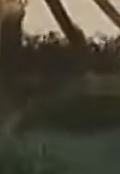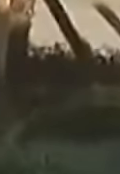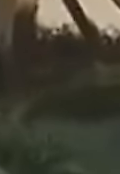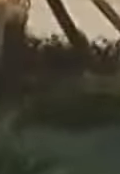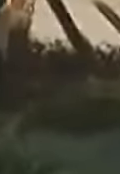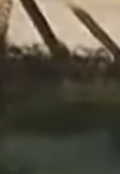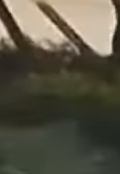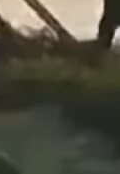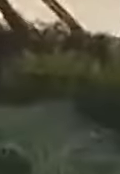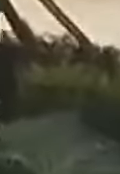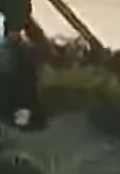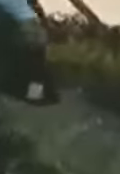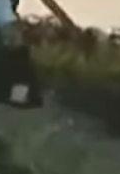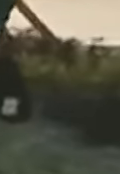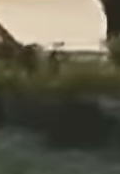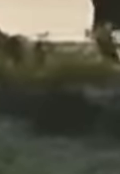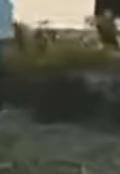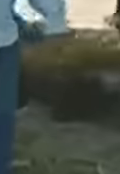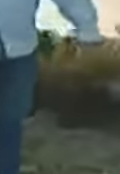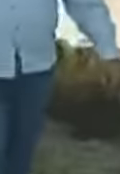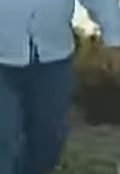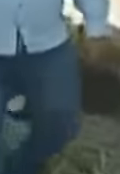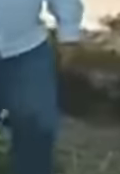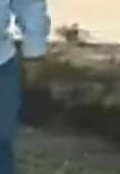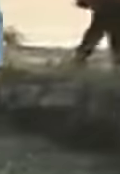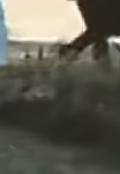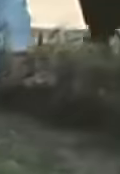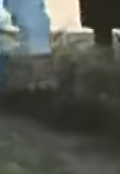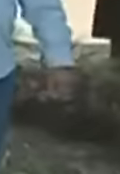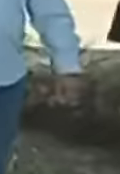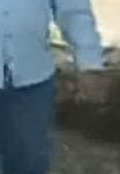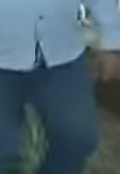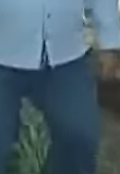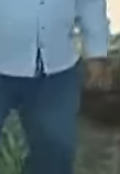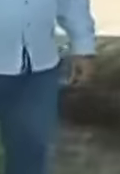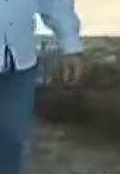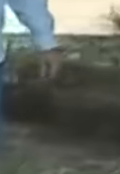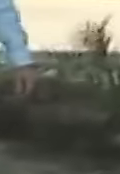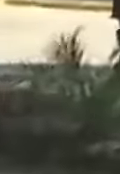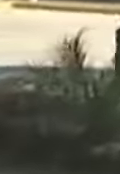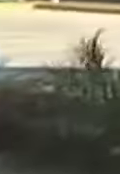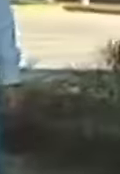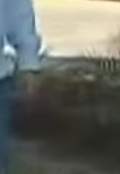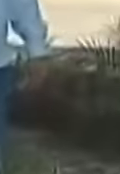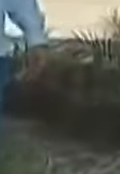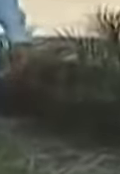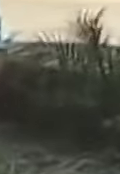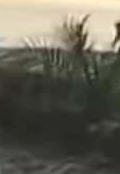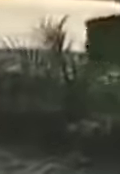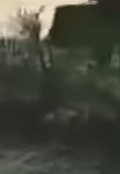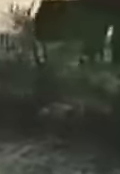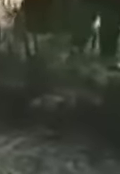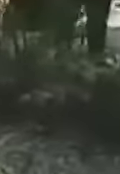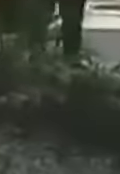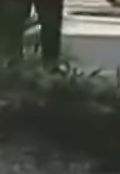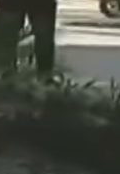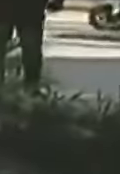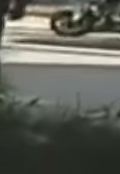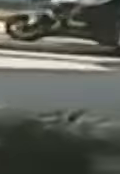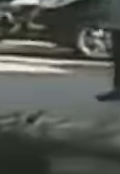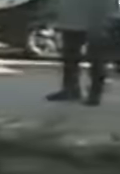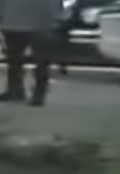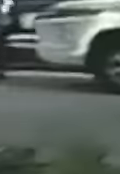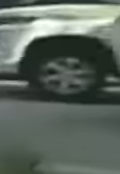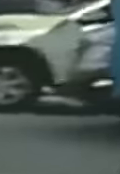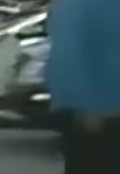primeras fases. Tenemos la llegada del presidente constitucional de la República Bolivariana de Venezuela, Nicolás Maduro